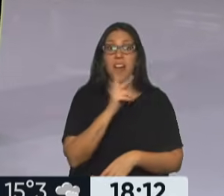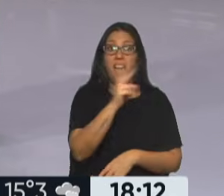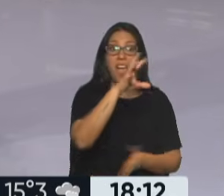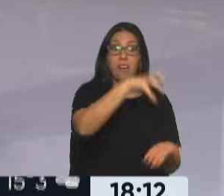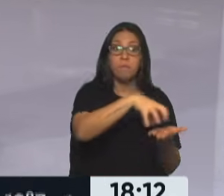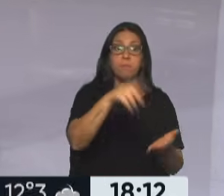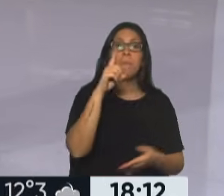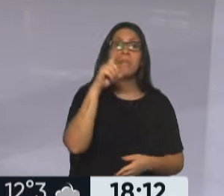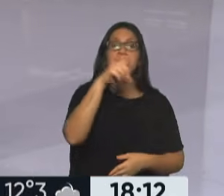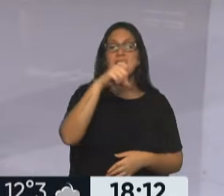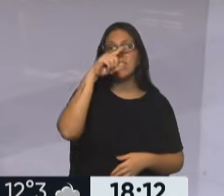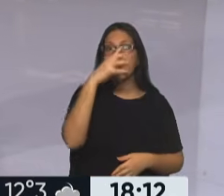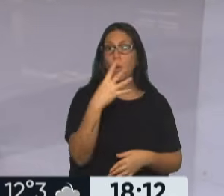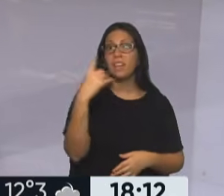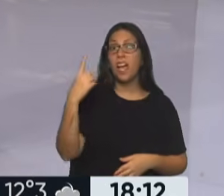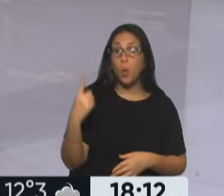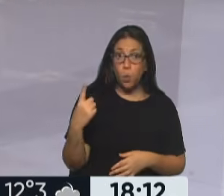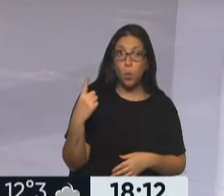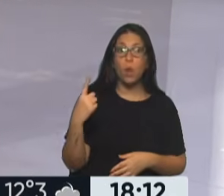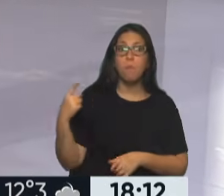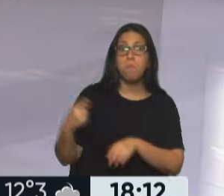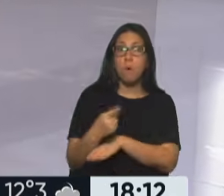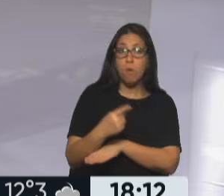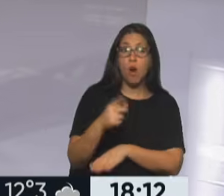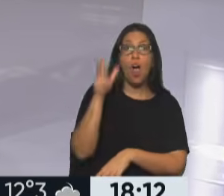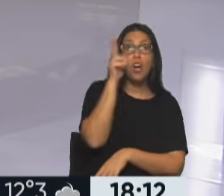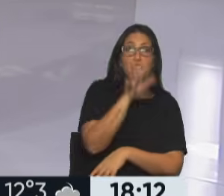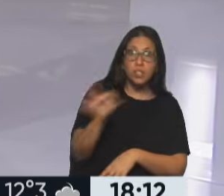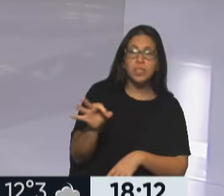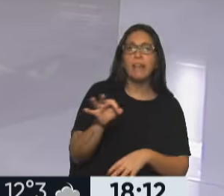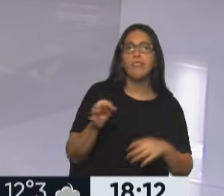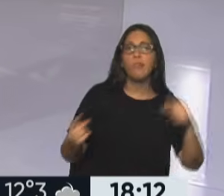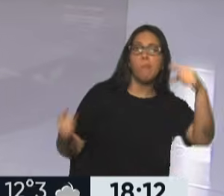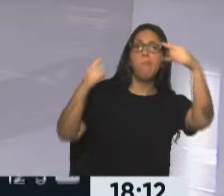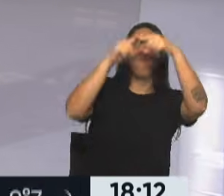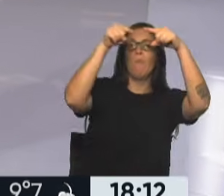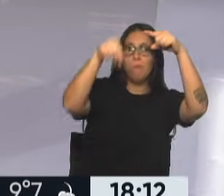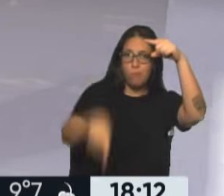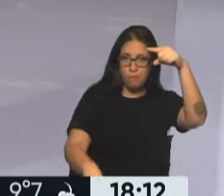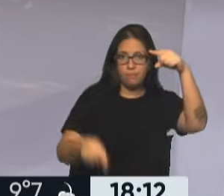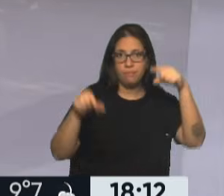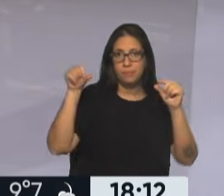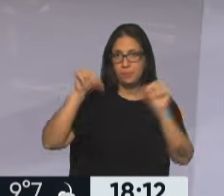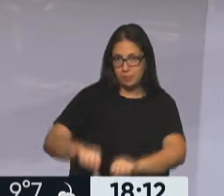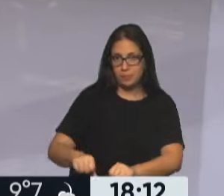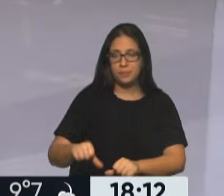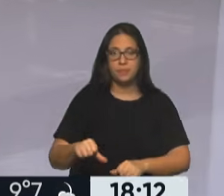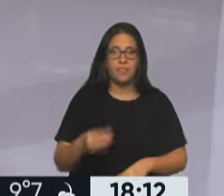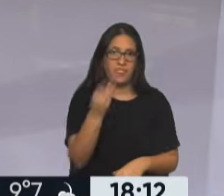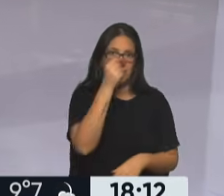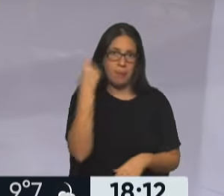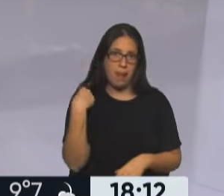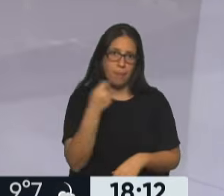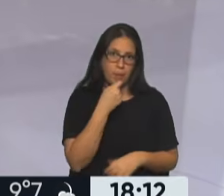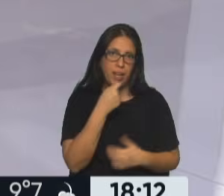de 1.741, 800 fueron interceptados, bueno, algunos de estos los del fin de semana. Correcto, ¿no? el último fin de semana. El último